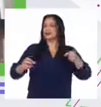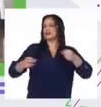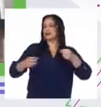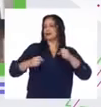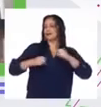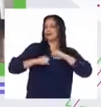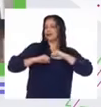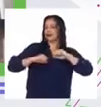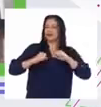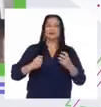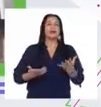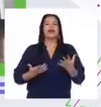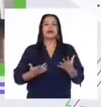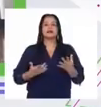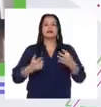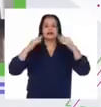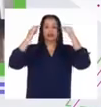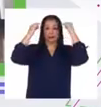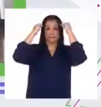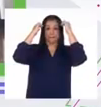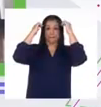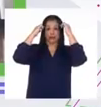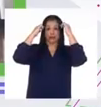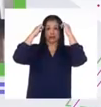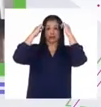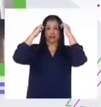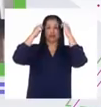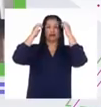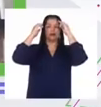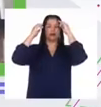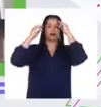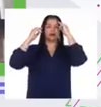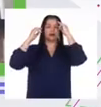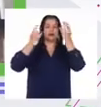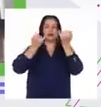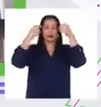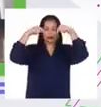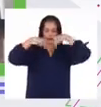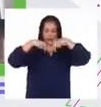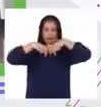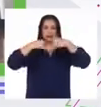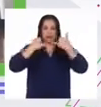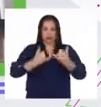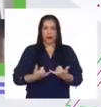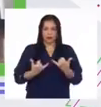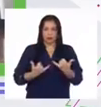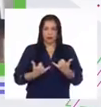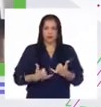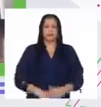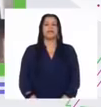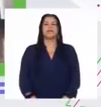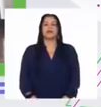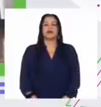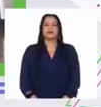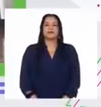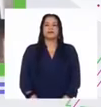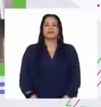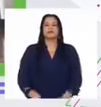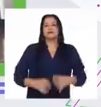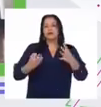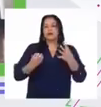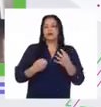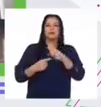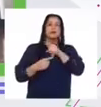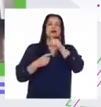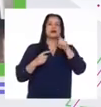ejercicio es traer nuestra mente, nuestra conciencia a este momento, al momento presente. Queremos quedarnos